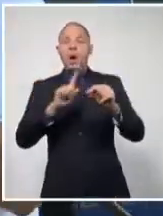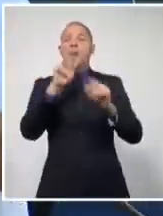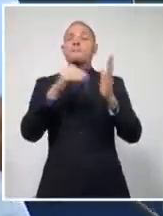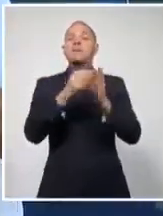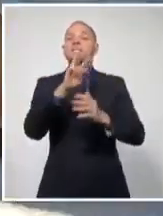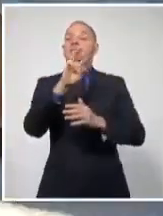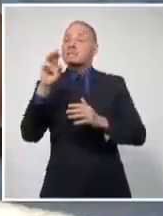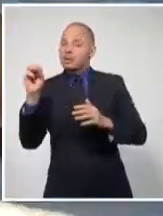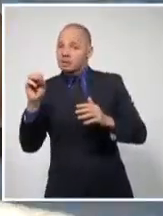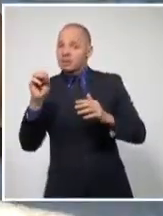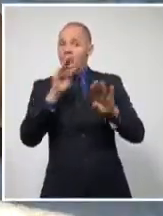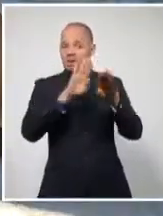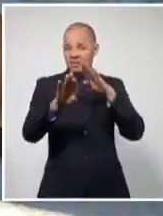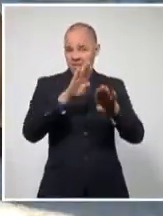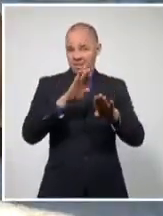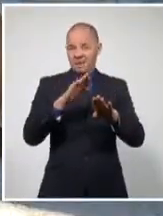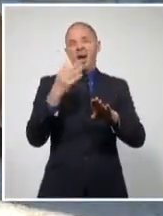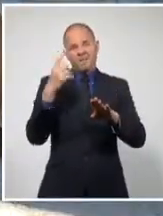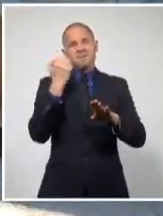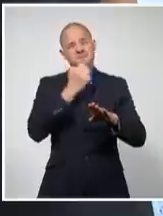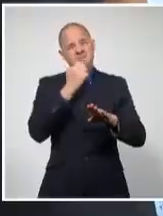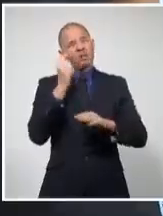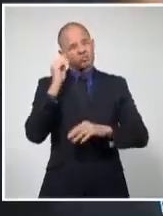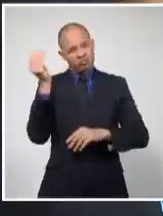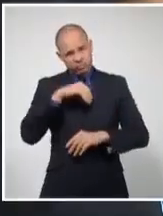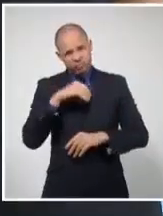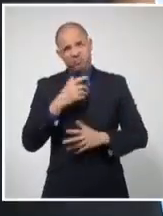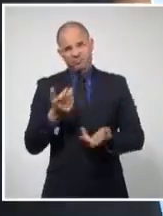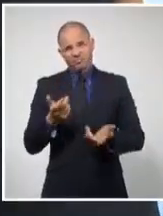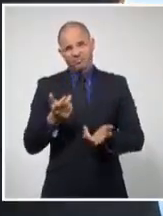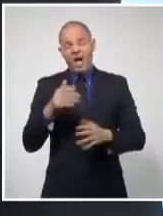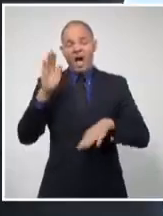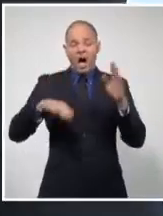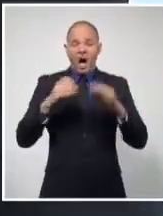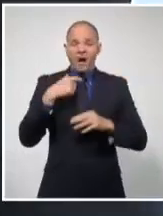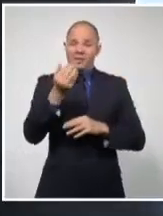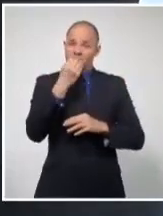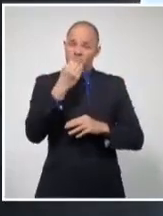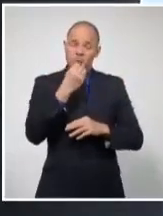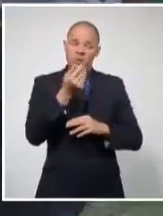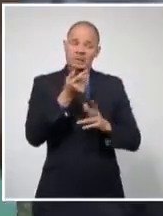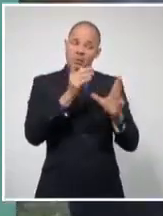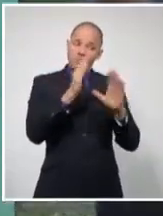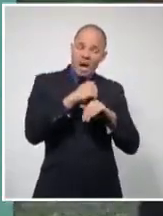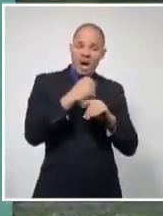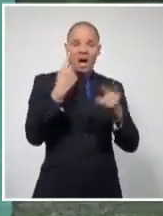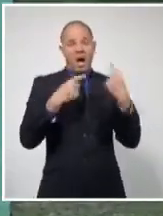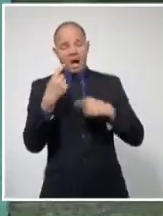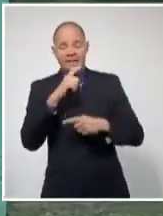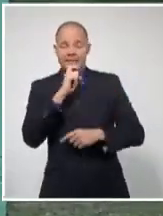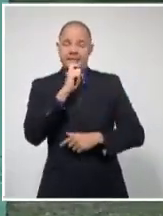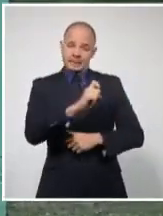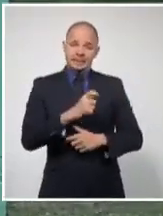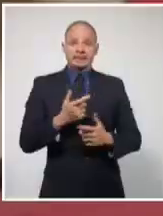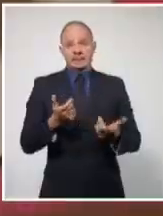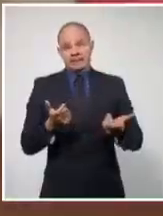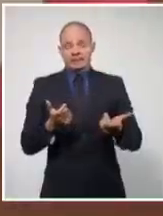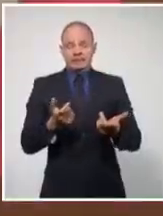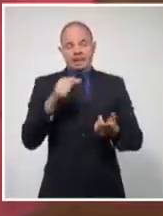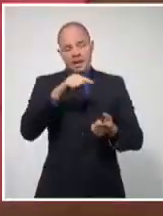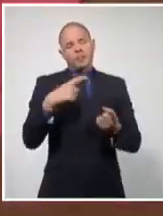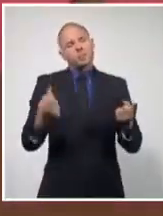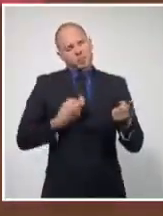la demanda, porque aquí la disponibilidad no va de la mano con la aspiración, resulta loable, sobre todo si se trata de llegar hasta